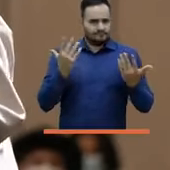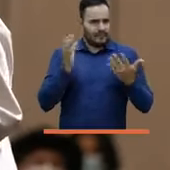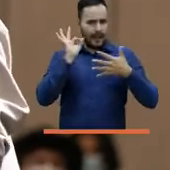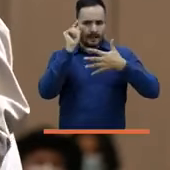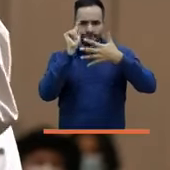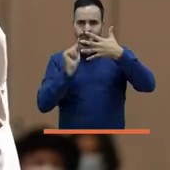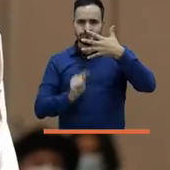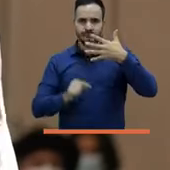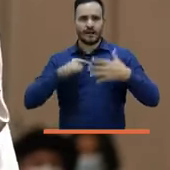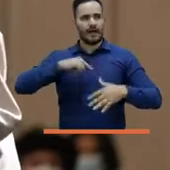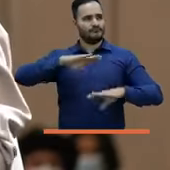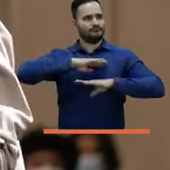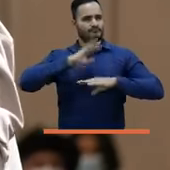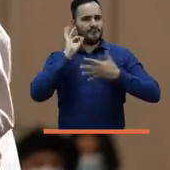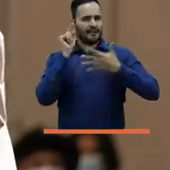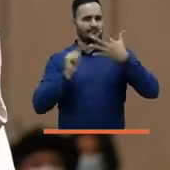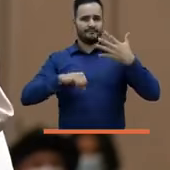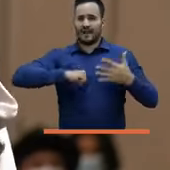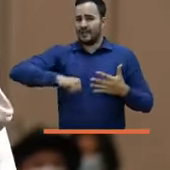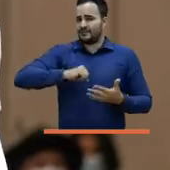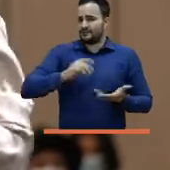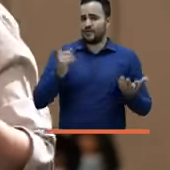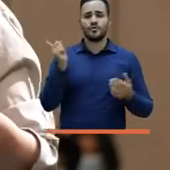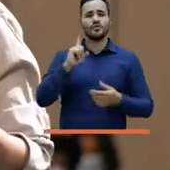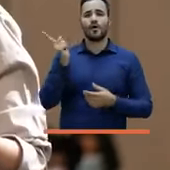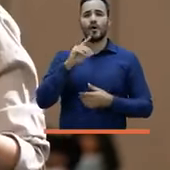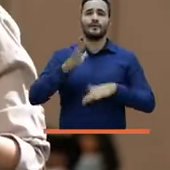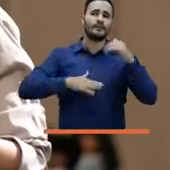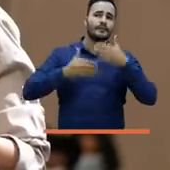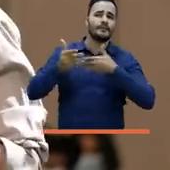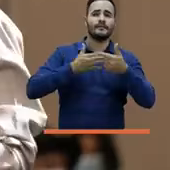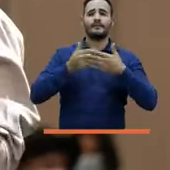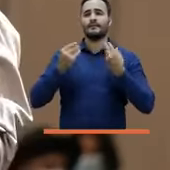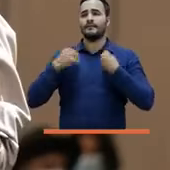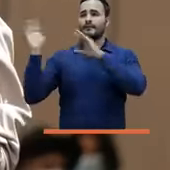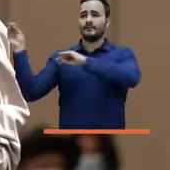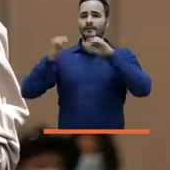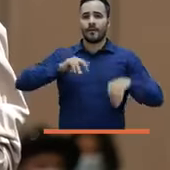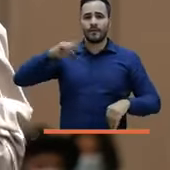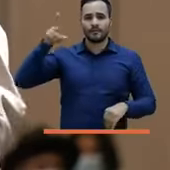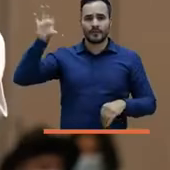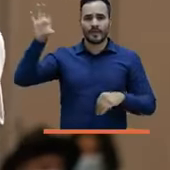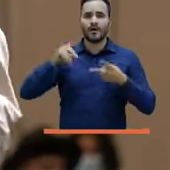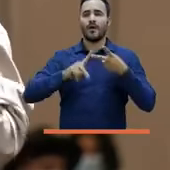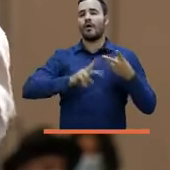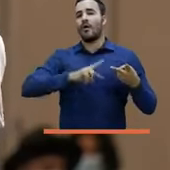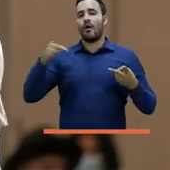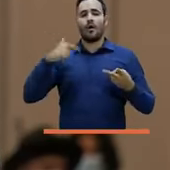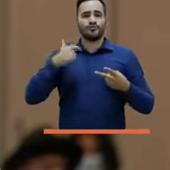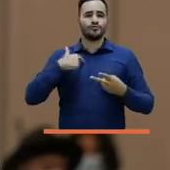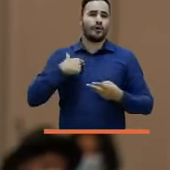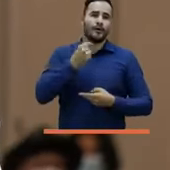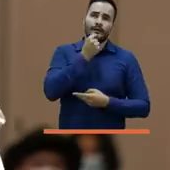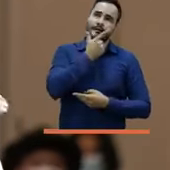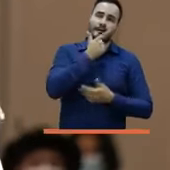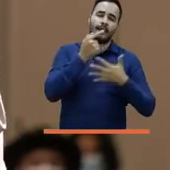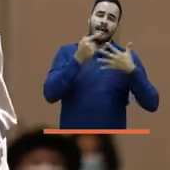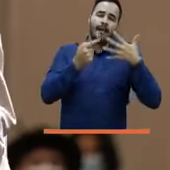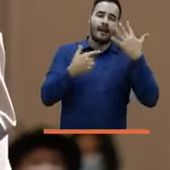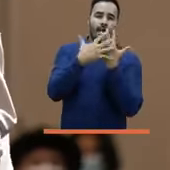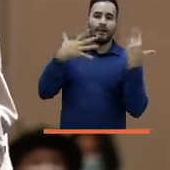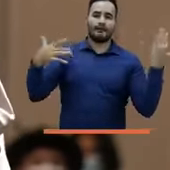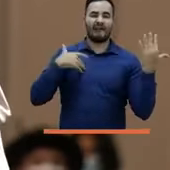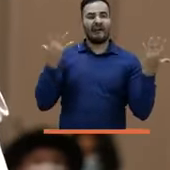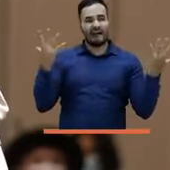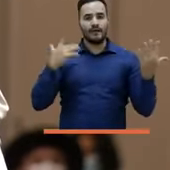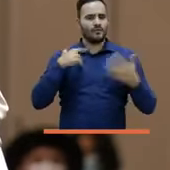independiente del lugar donde nazcan independiente incluso de si son migrantes independiente de su orientación sexual etcétera etcétera y que